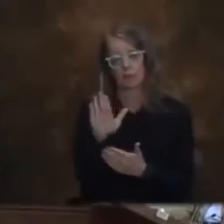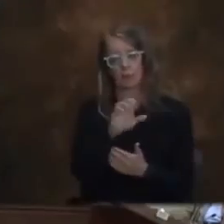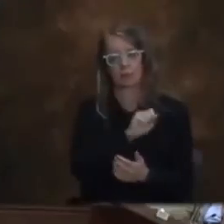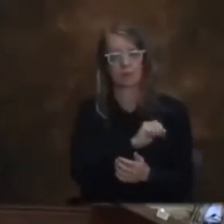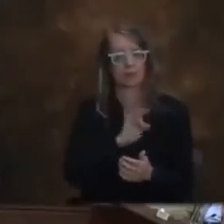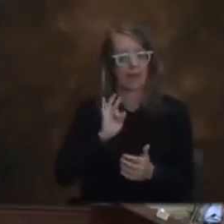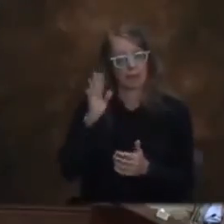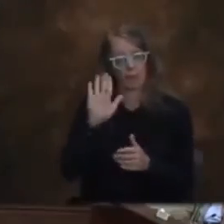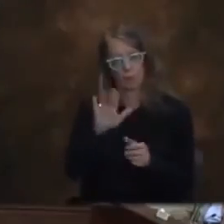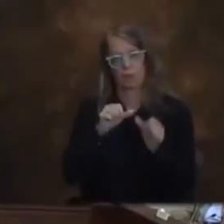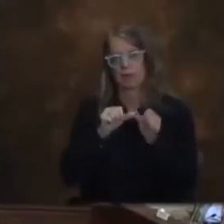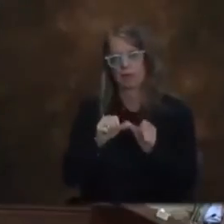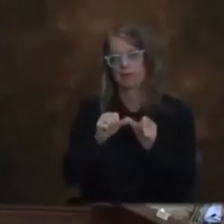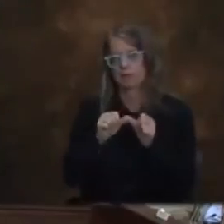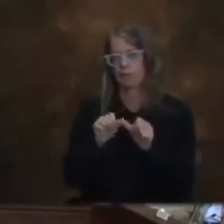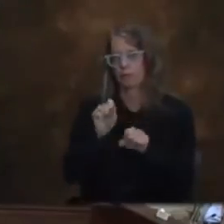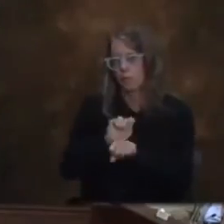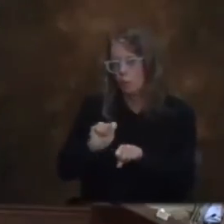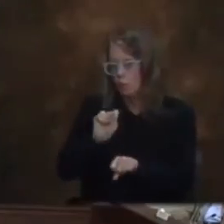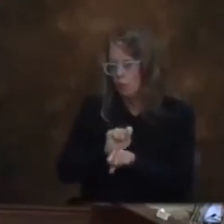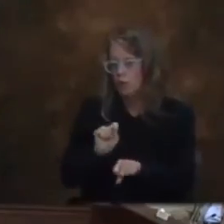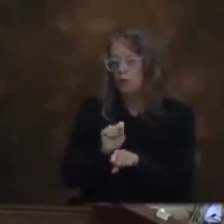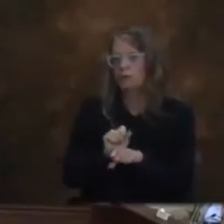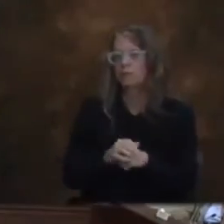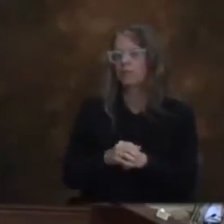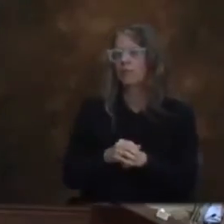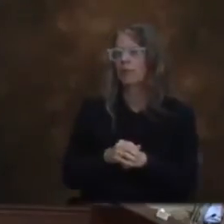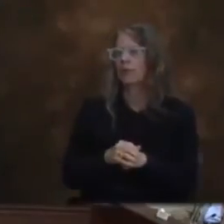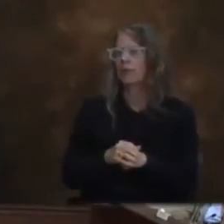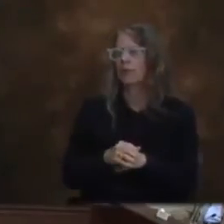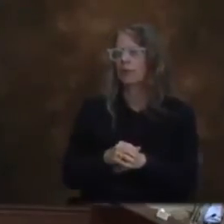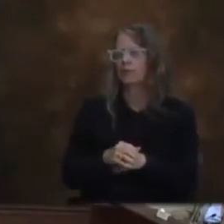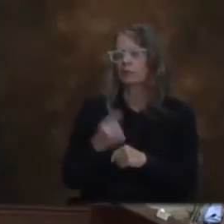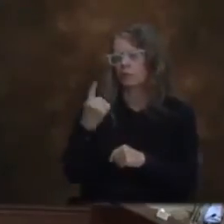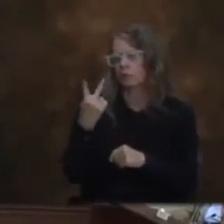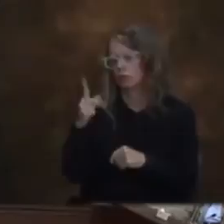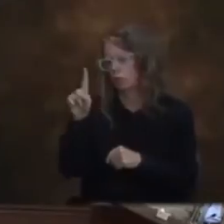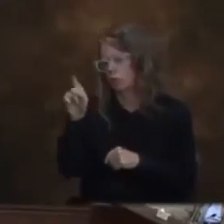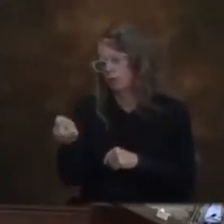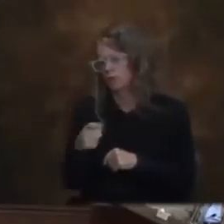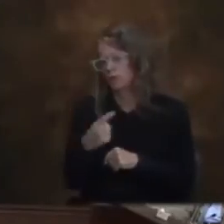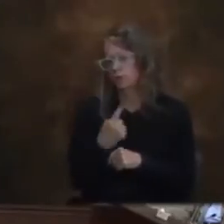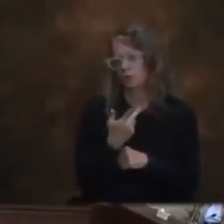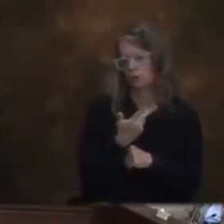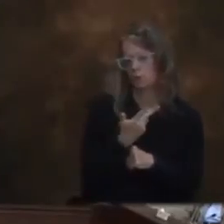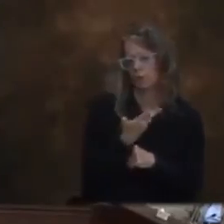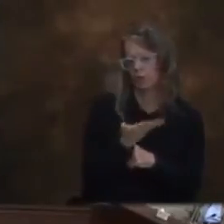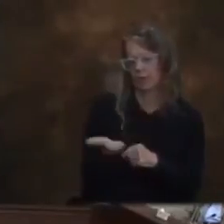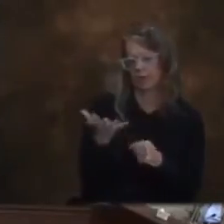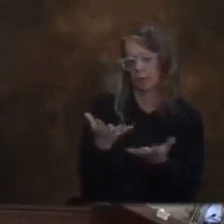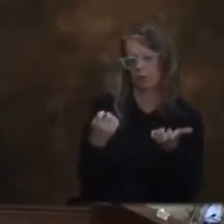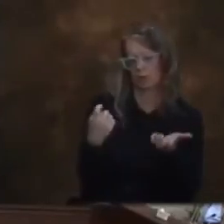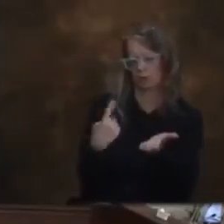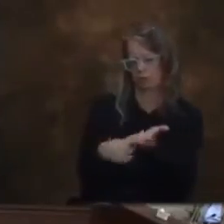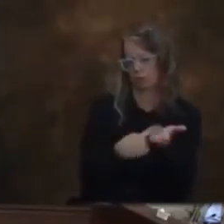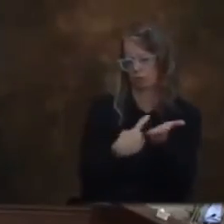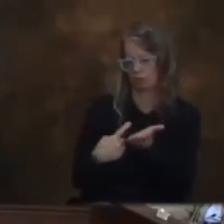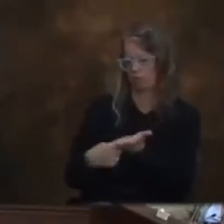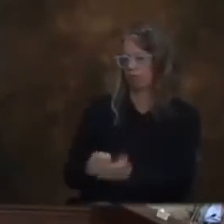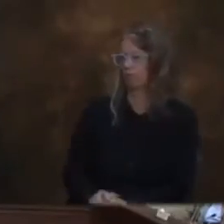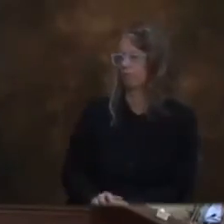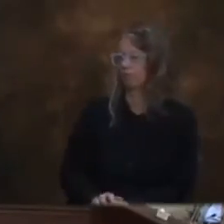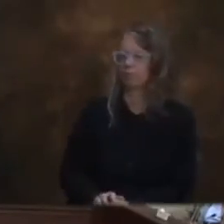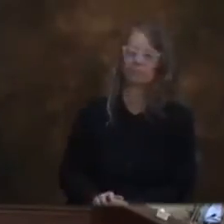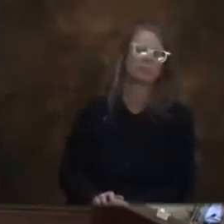en cuanto al personal los esfuerzos tengo algunas preguntas y cosas que quiero poner en la mesa para conversación